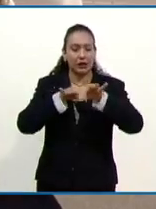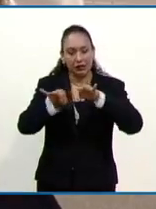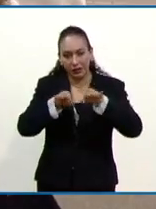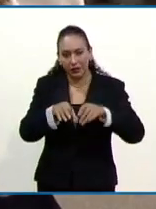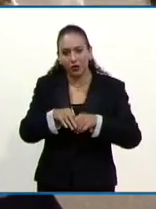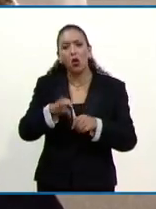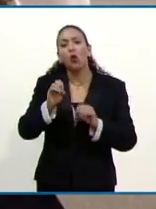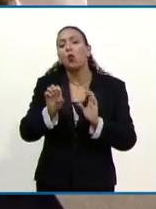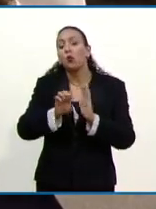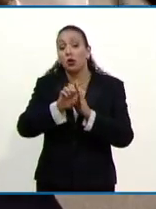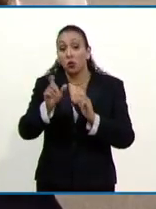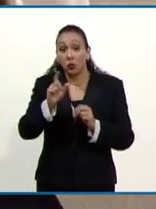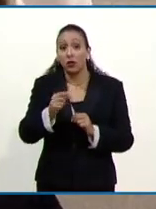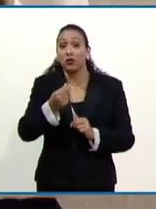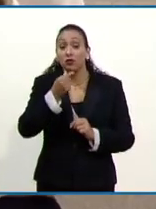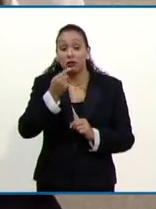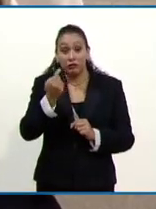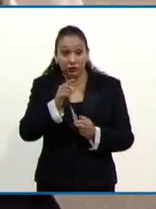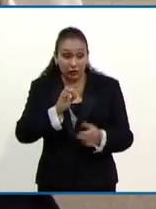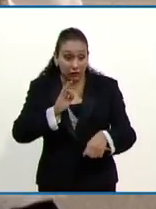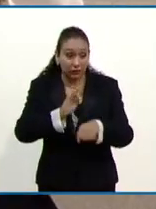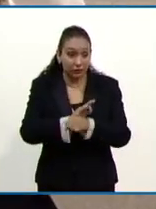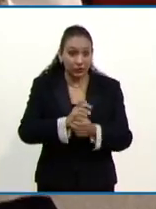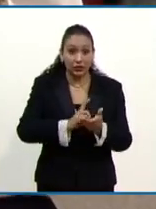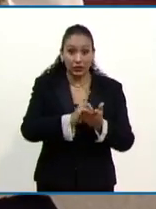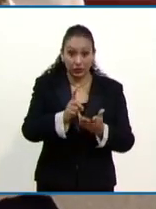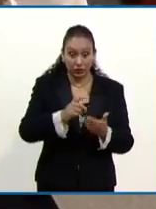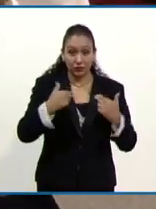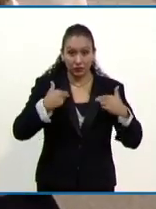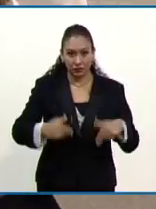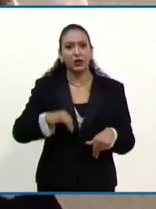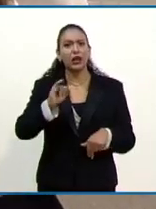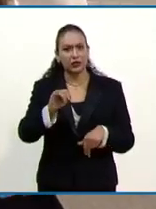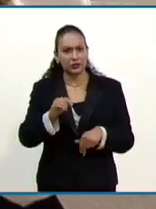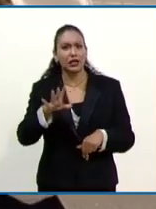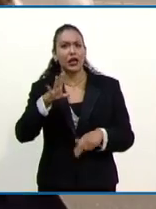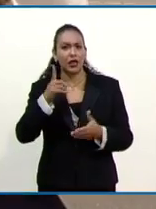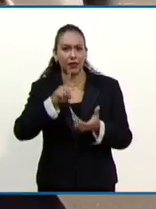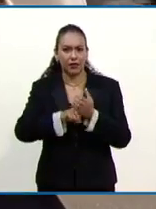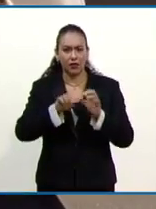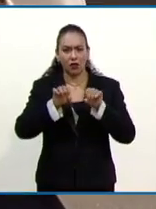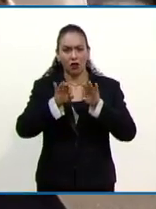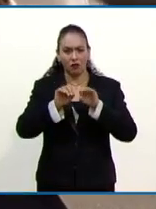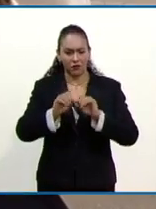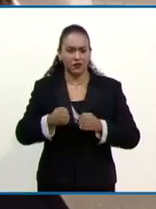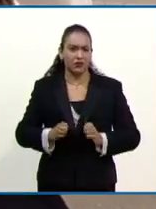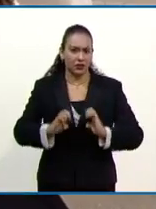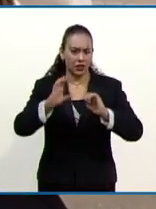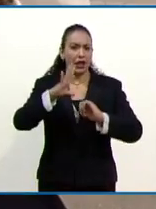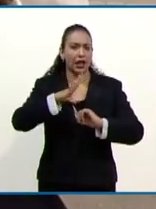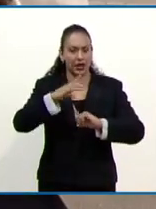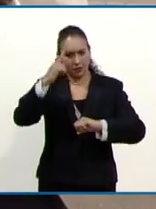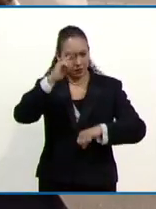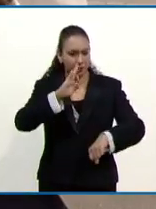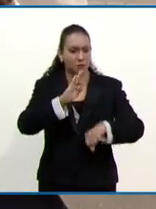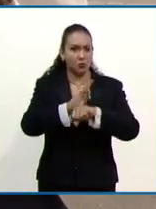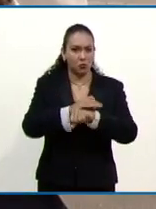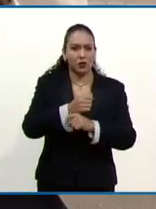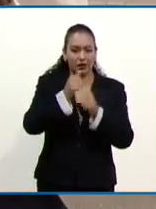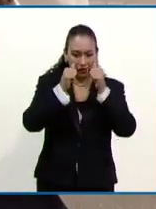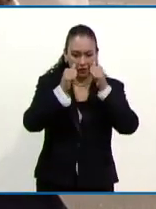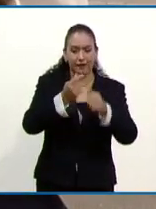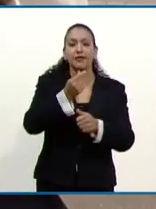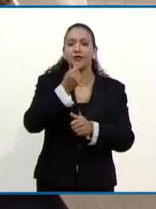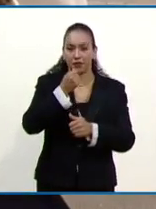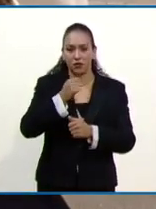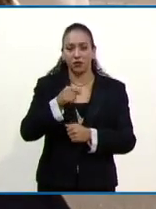que ver con niñas y niños. Para estos casos se designarán guardias en todos los órganos jurisdiccionales del Poder Judicial de la